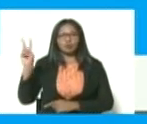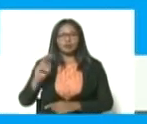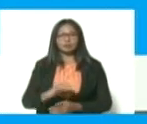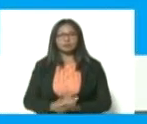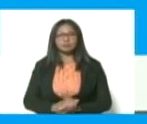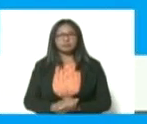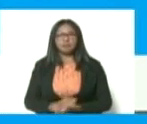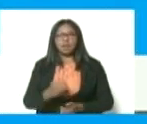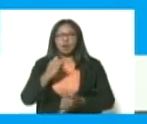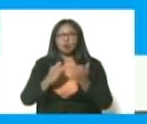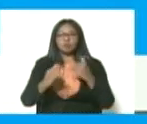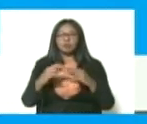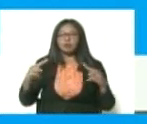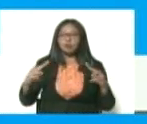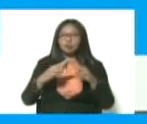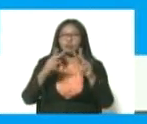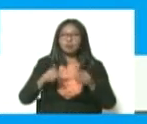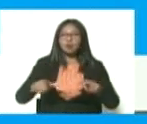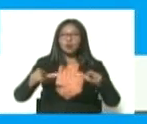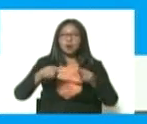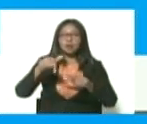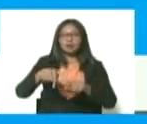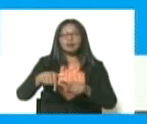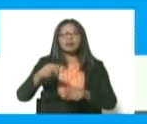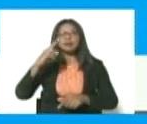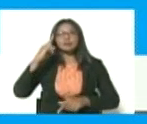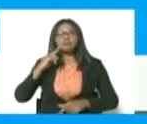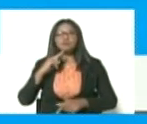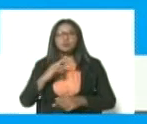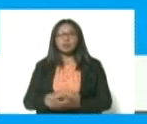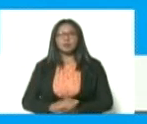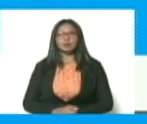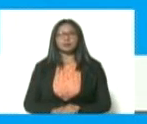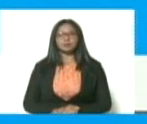Fue la última vez que nos vimos aquí en este Salón Simón Bolívar.